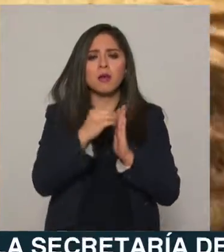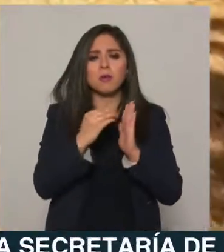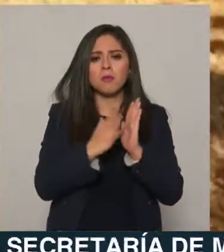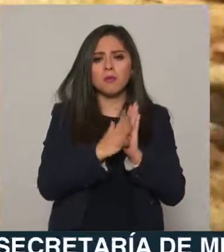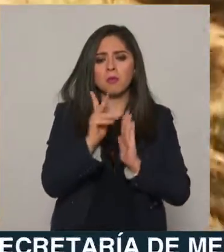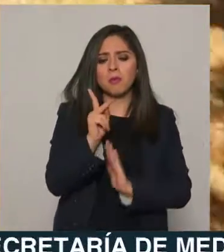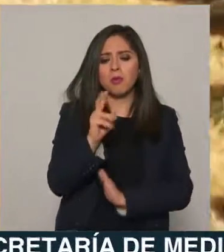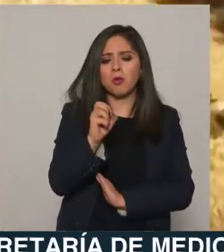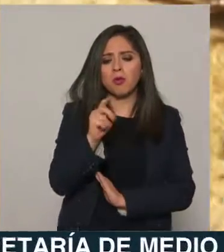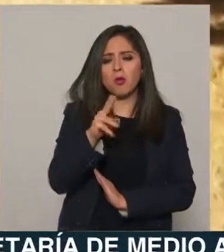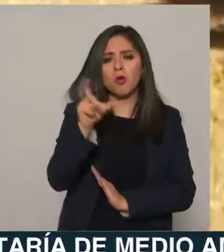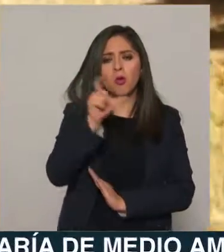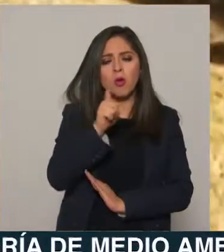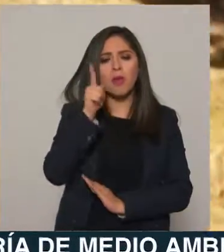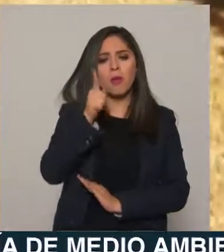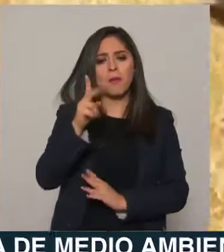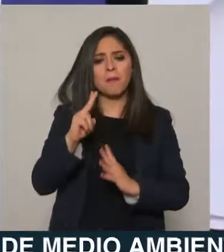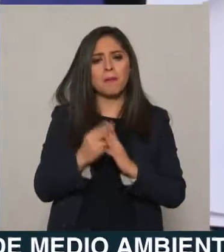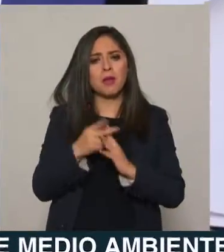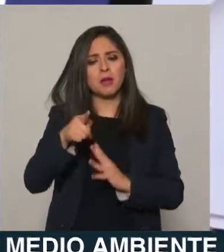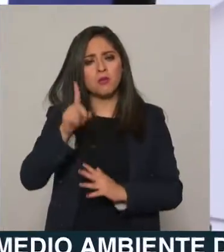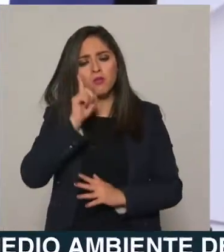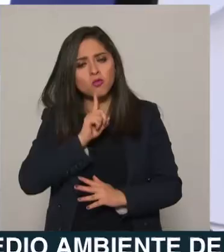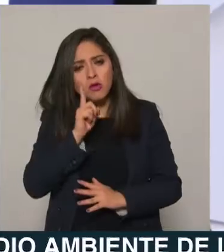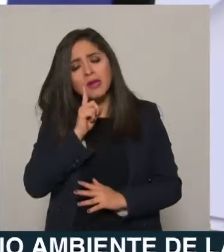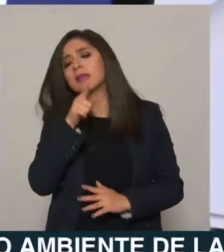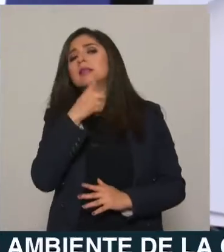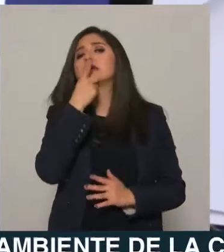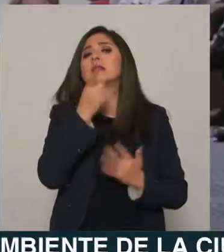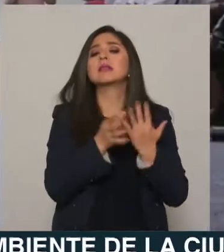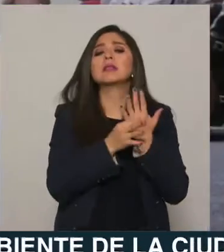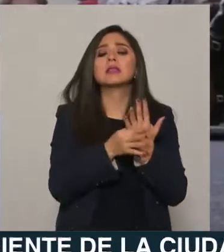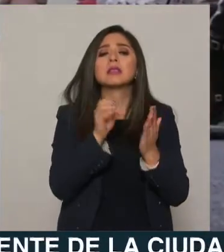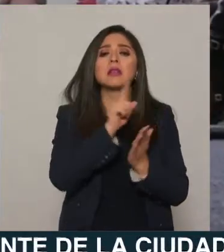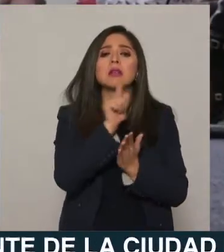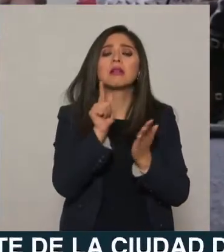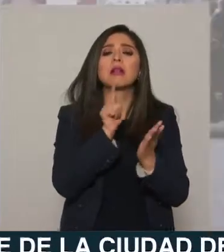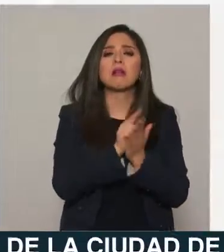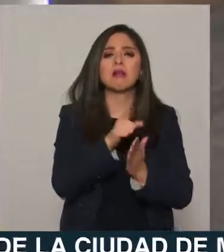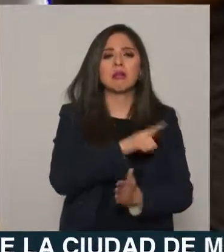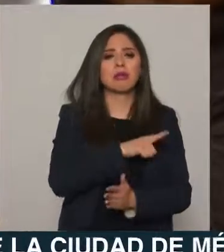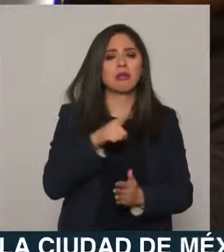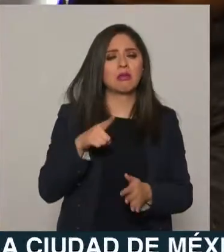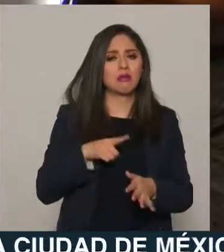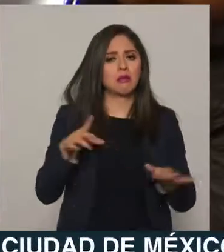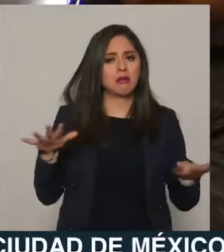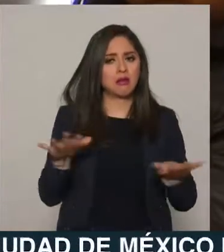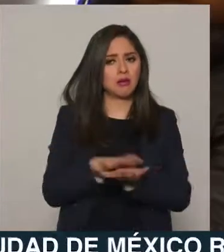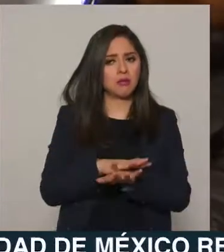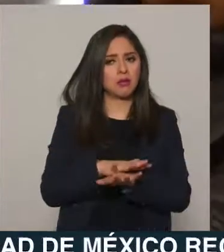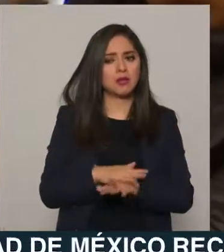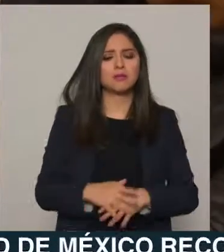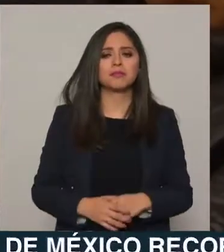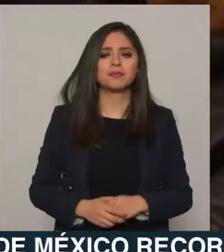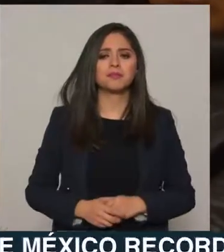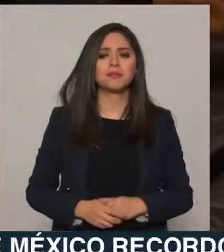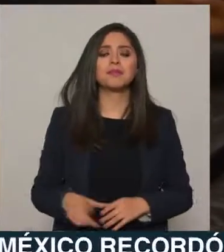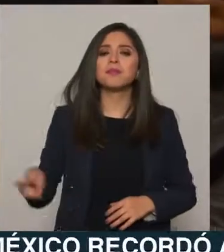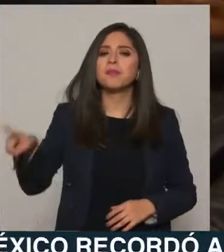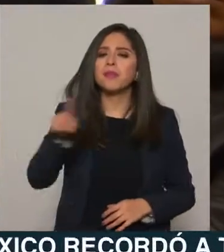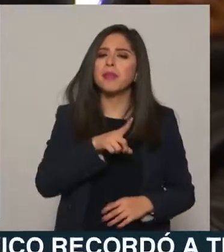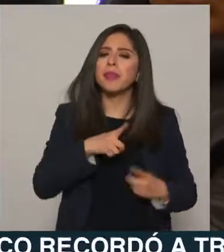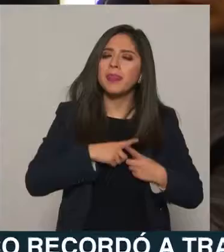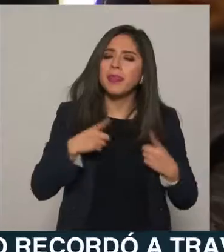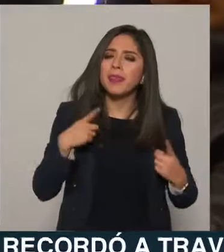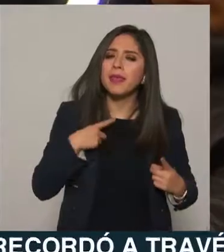la investigación de feminicidios, por lo cual señaló que el marco legal debe cambiar. Nosotros tenemos que entender que no es lo mismo